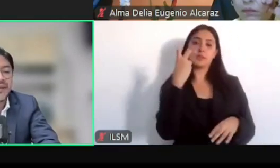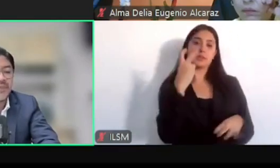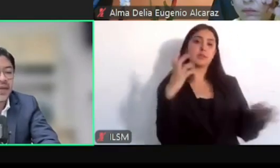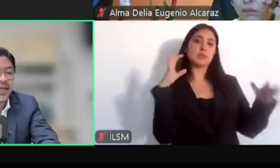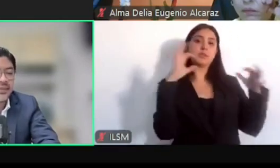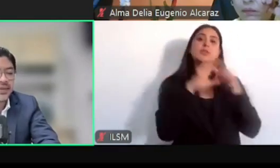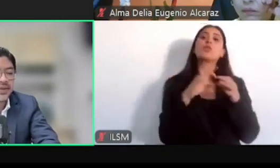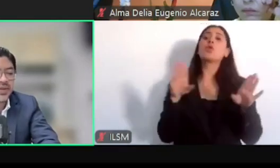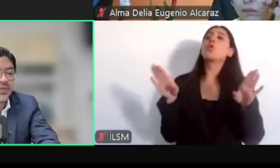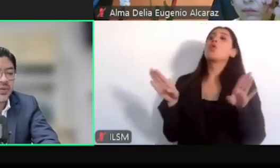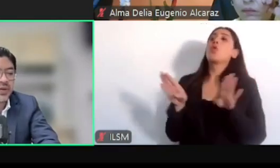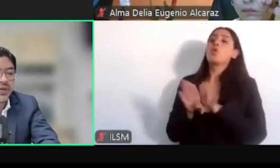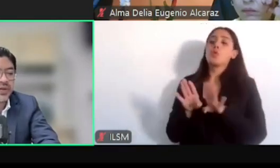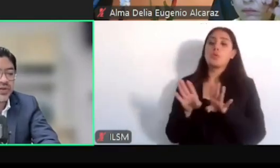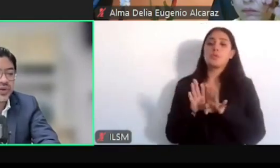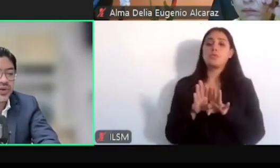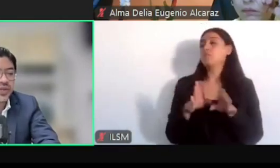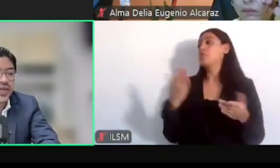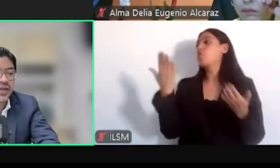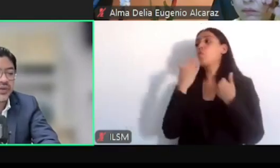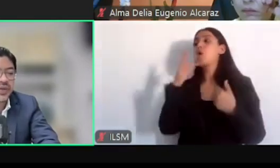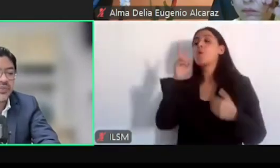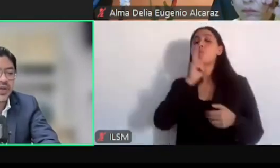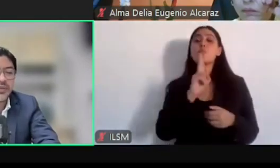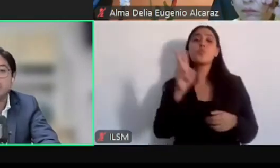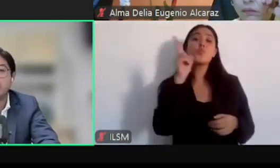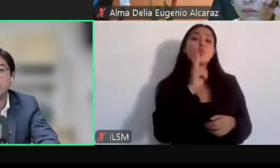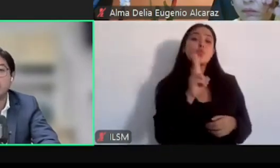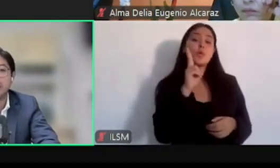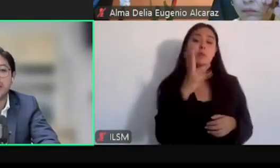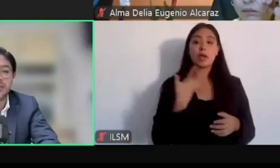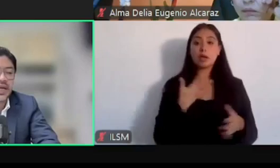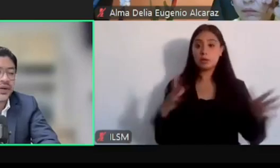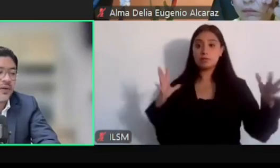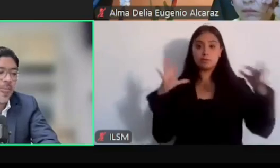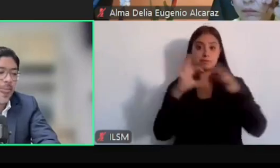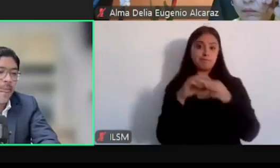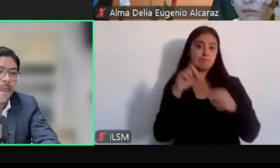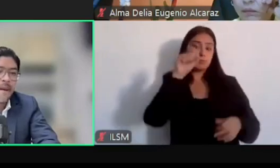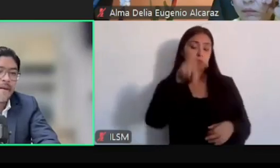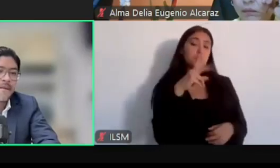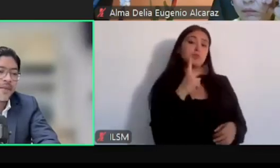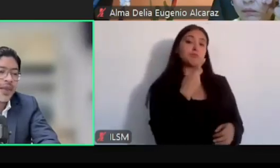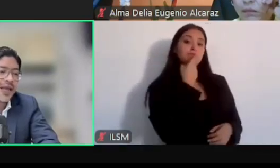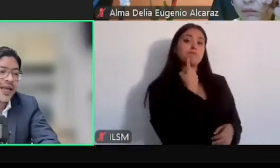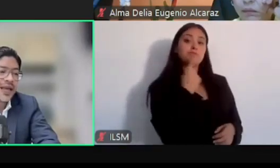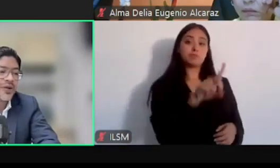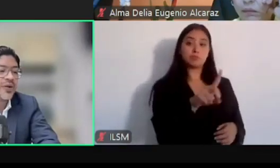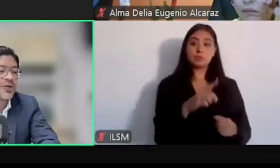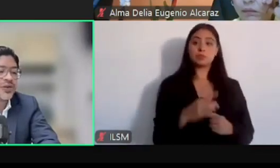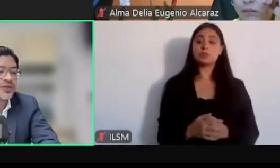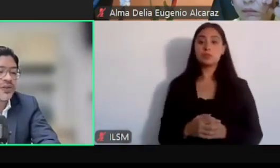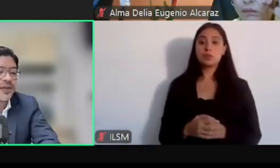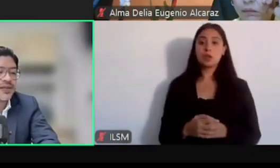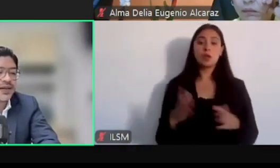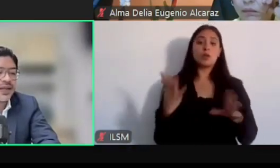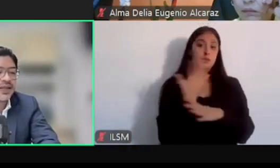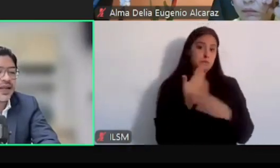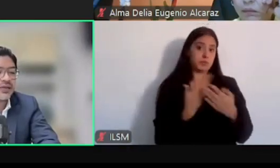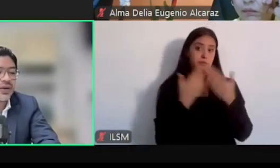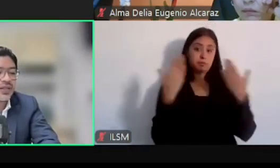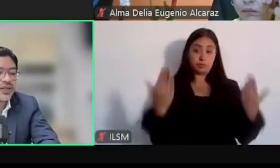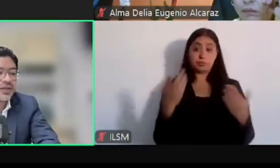funcional además no se comprobó que dicho usuario tenga algún tipo de vínculo con el denunciado En conclusión si bien se